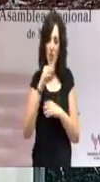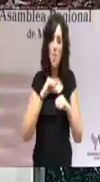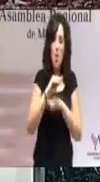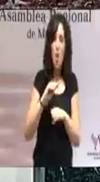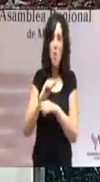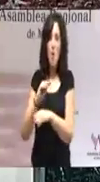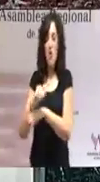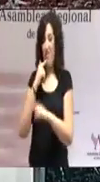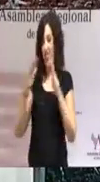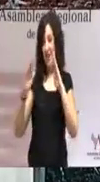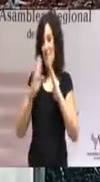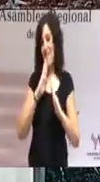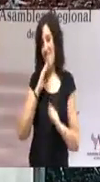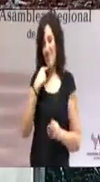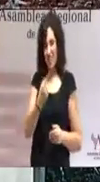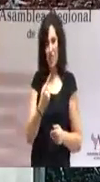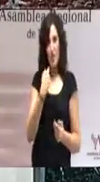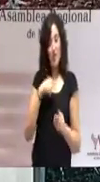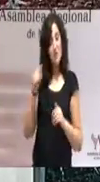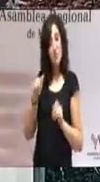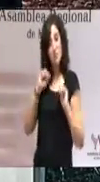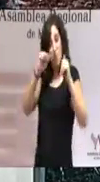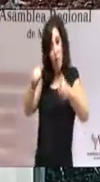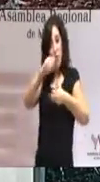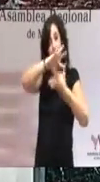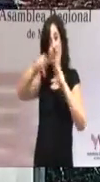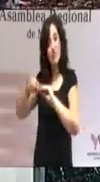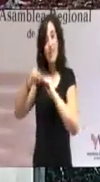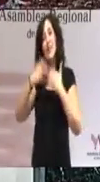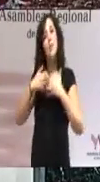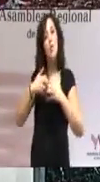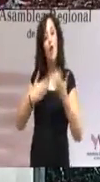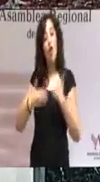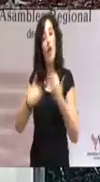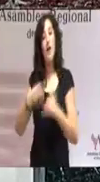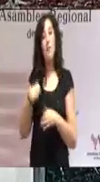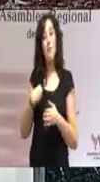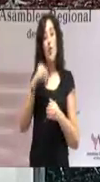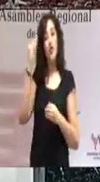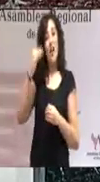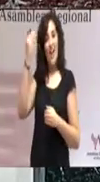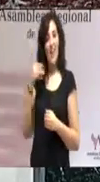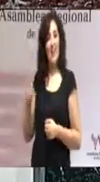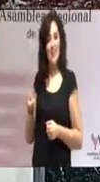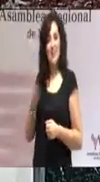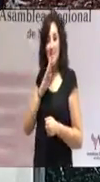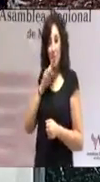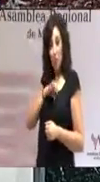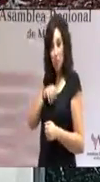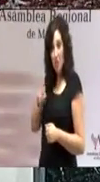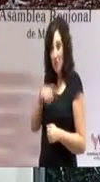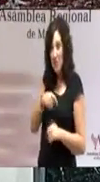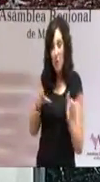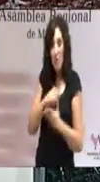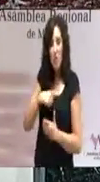que usted dice y que puso en marcha la depuradora de los Alcáceres. Y usted, presidente de esta comunidad autónoma, no lo